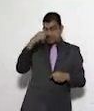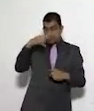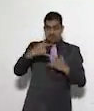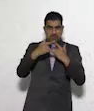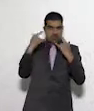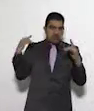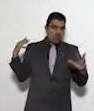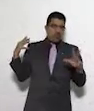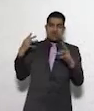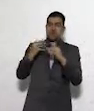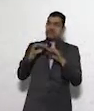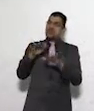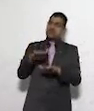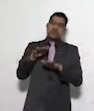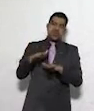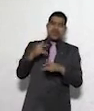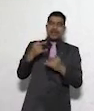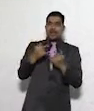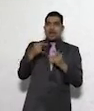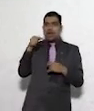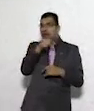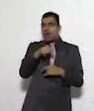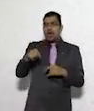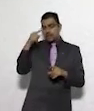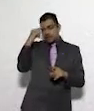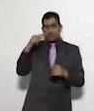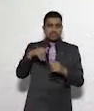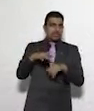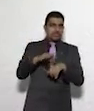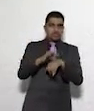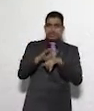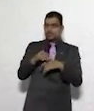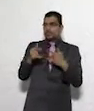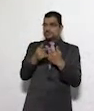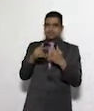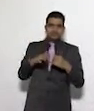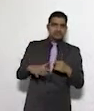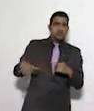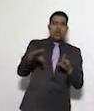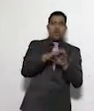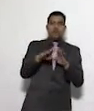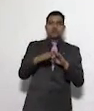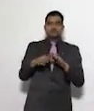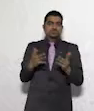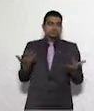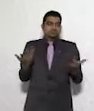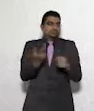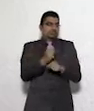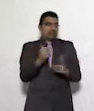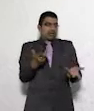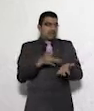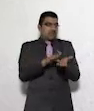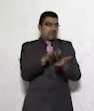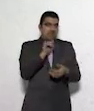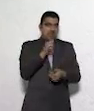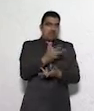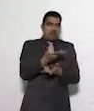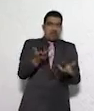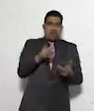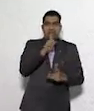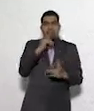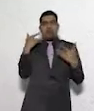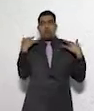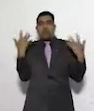esta violencia campea en un ambiente de impunidad rampante. Según